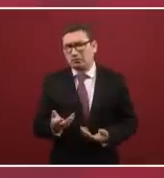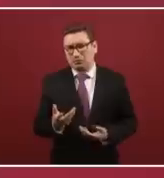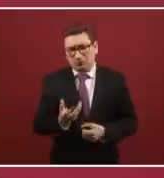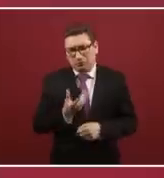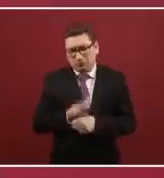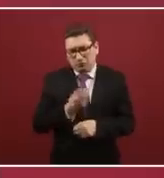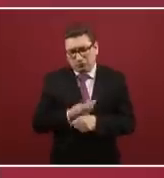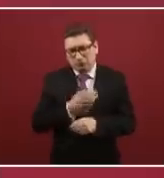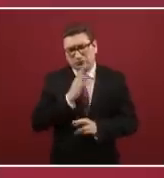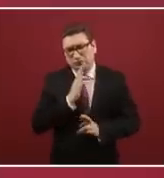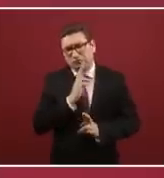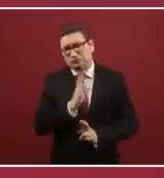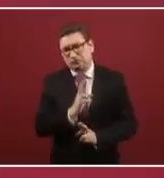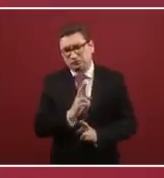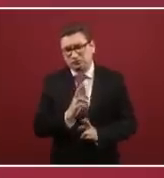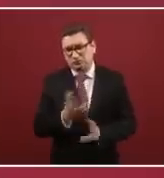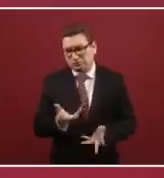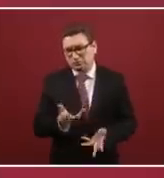resolver